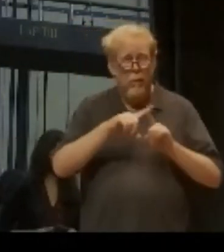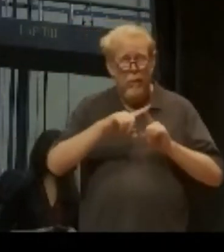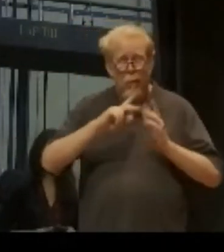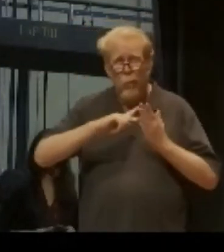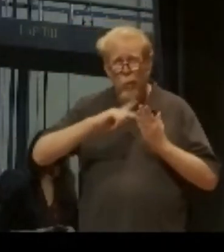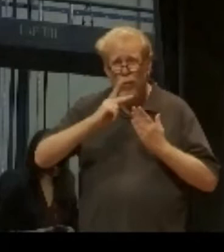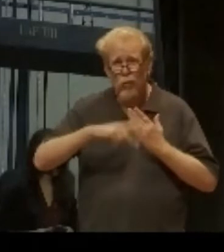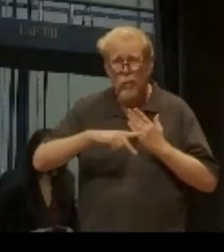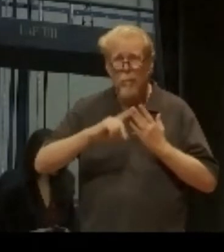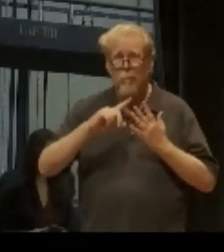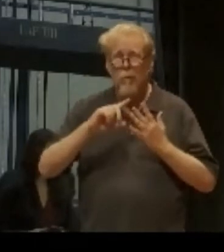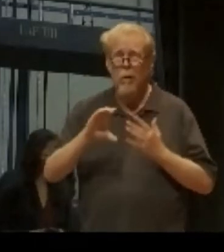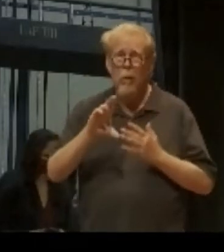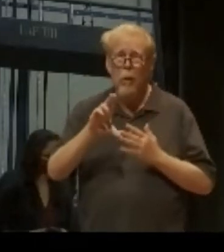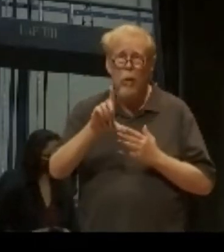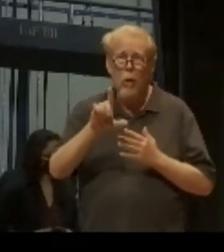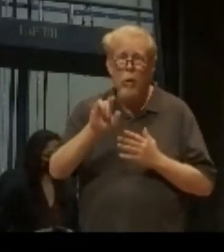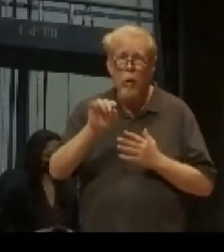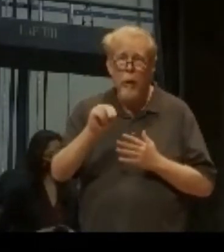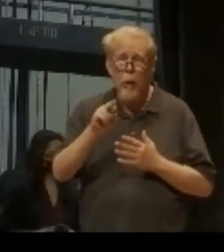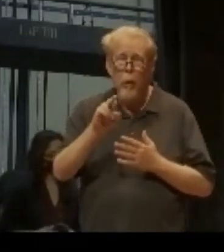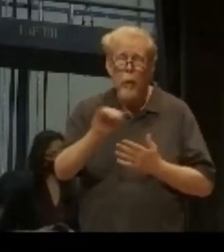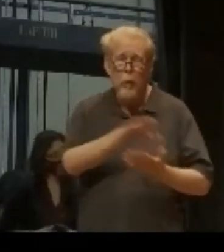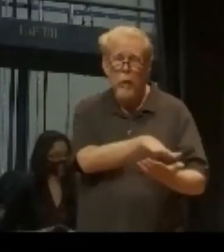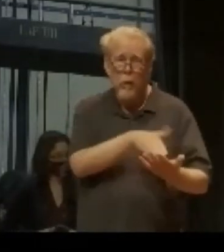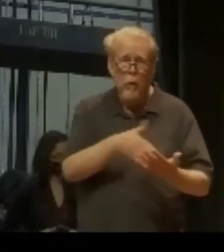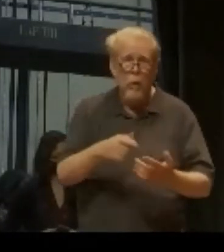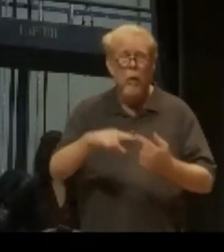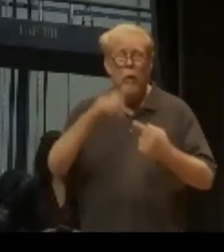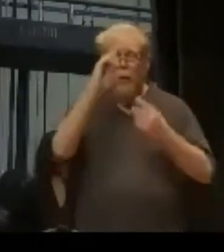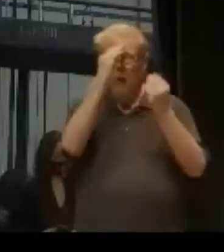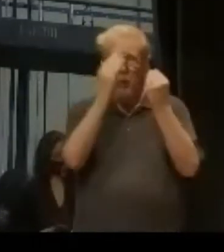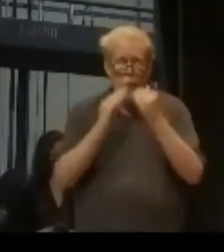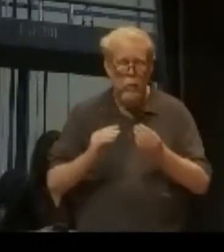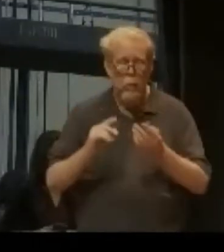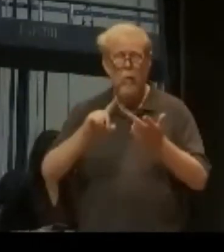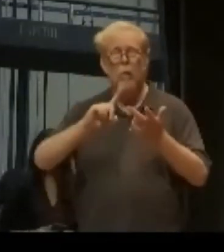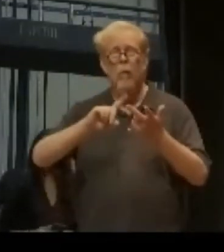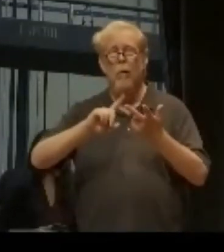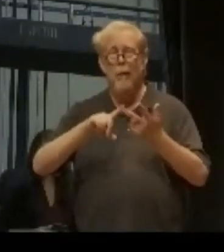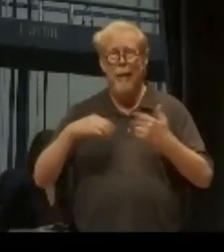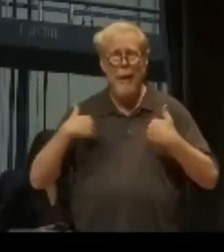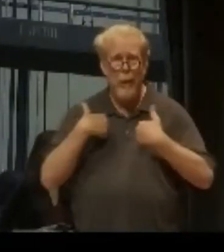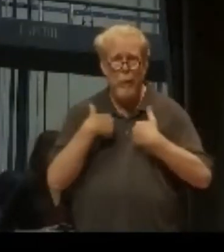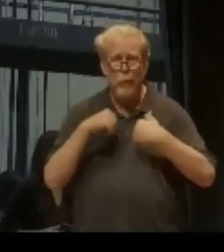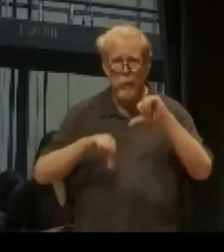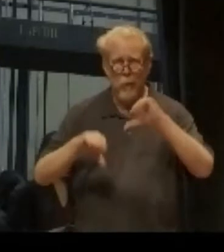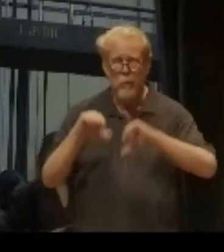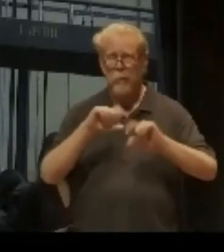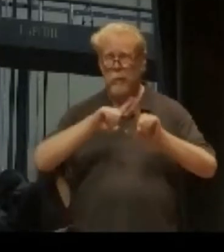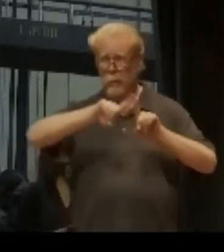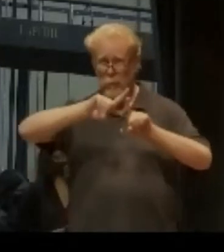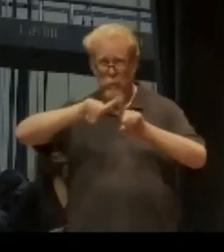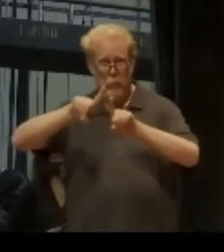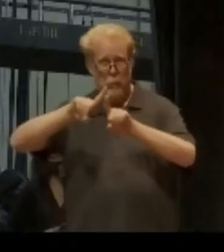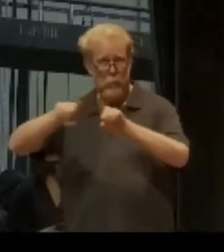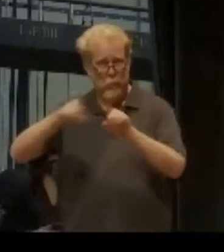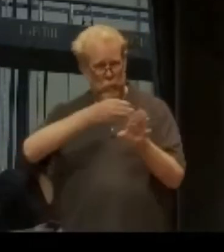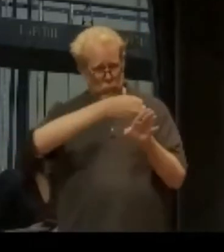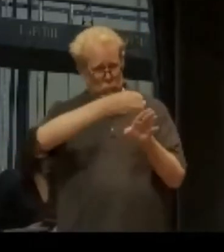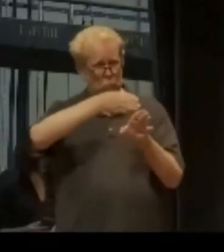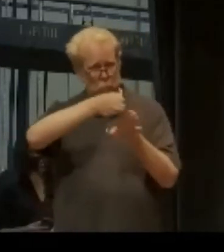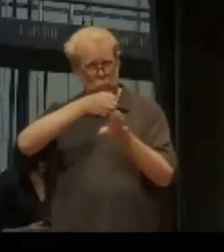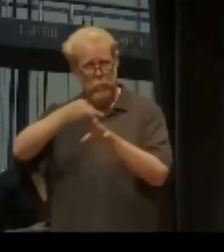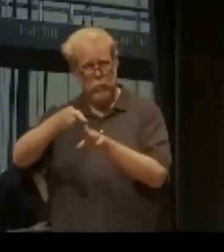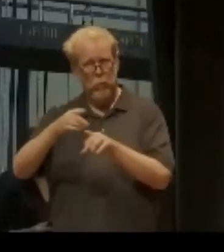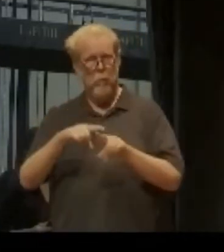Dios mío, tenemos tantos programas. Tenemos programa culinario, programa de cosmetología, ciencias, y demás, tantos programas. Pero